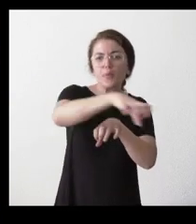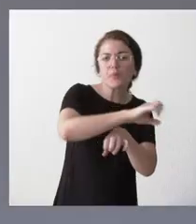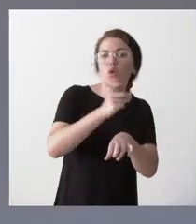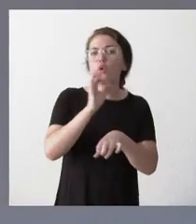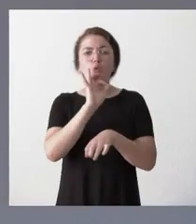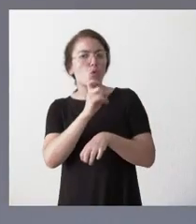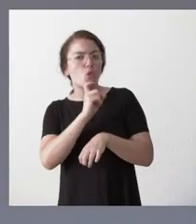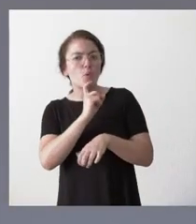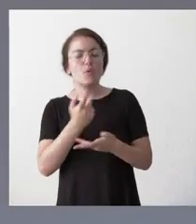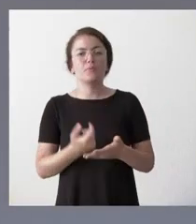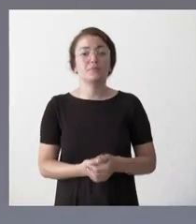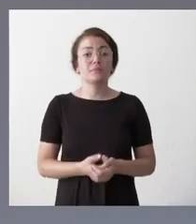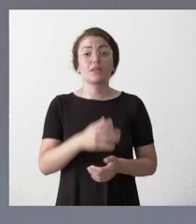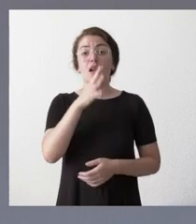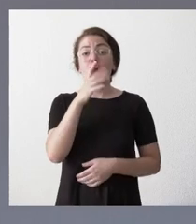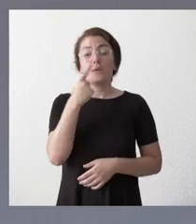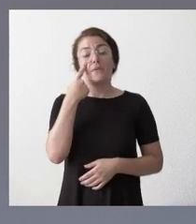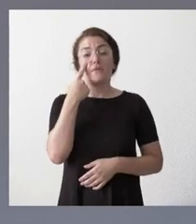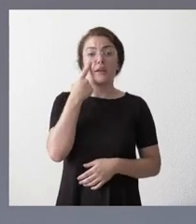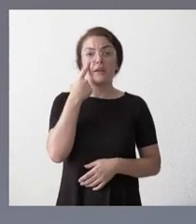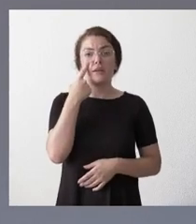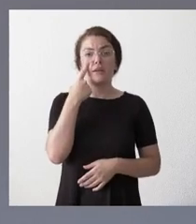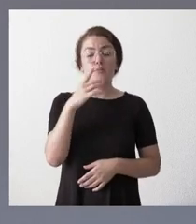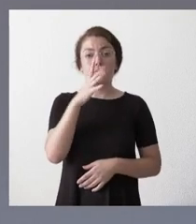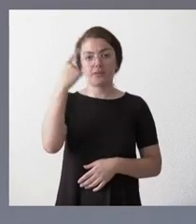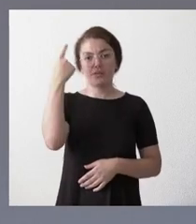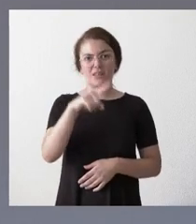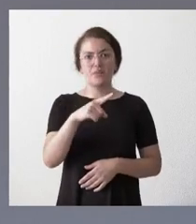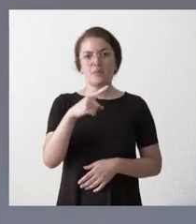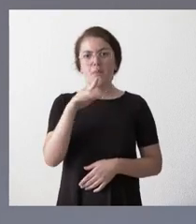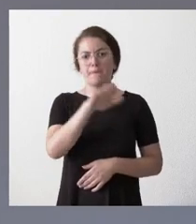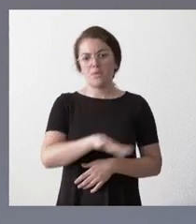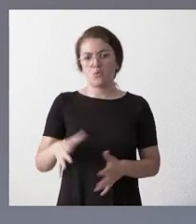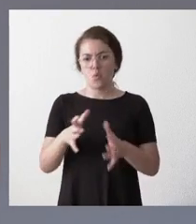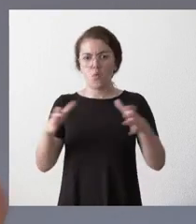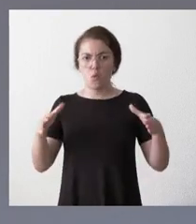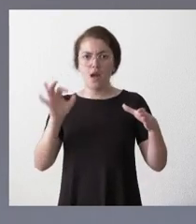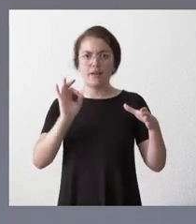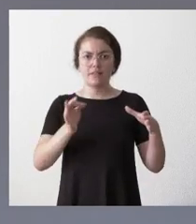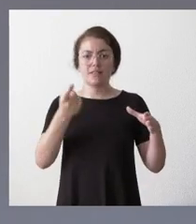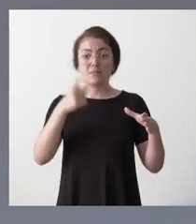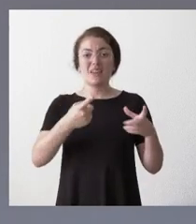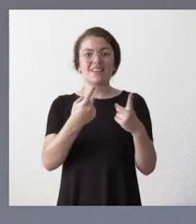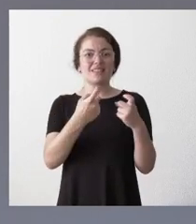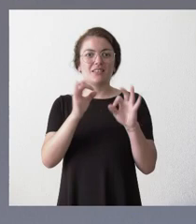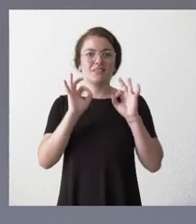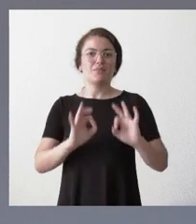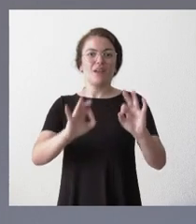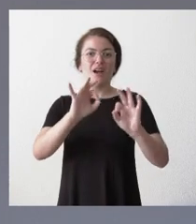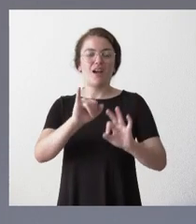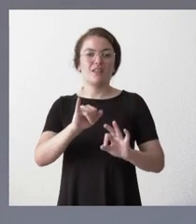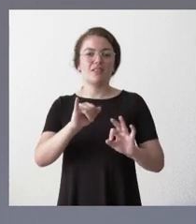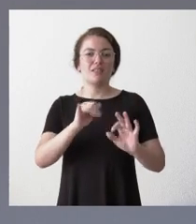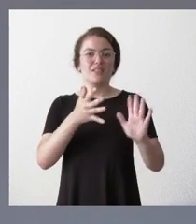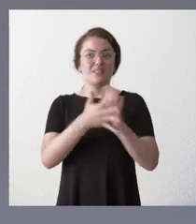intención sobre eso se está trabajando, hay que tener en cuenta el volumen de menores y las necesidades especiales que tienen. Ya les digo que